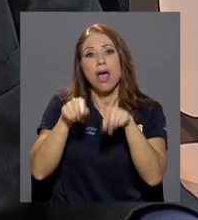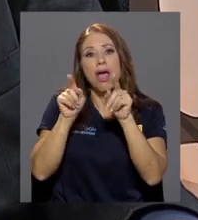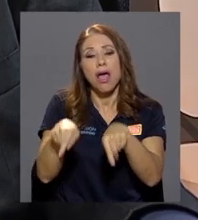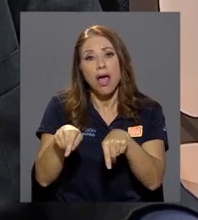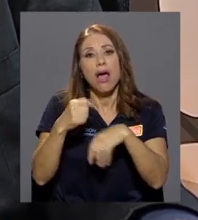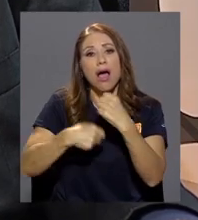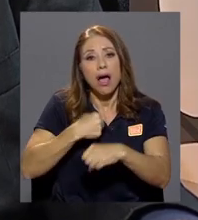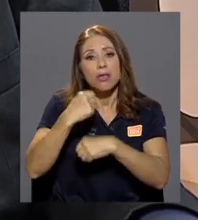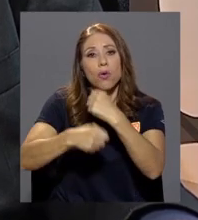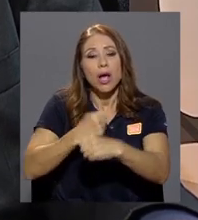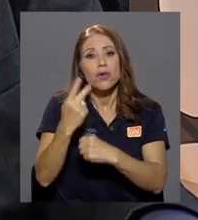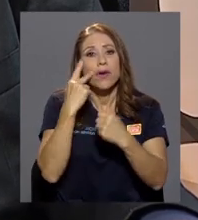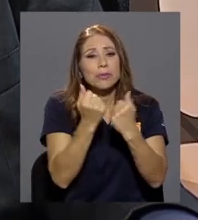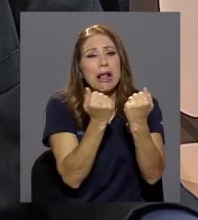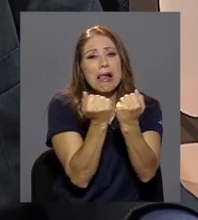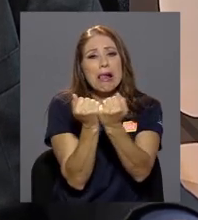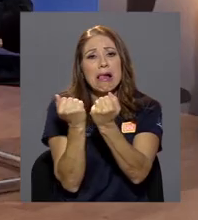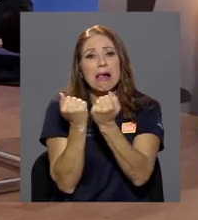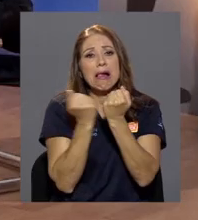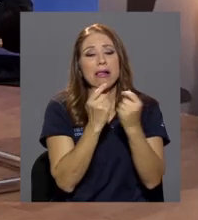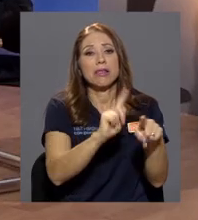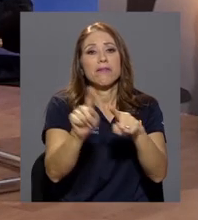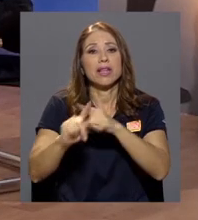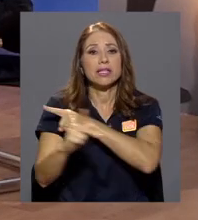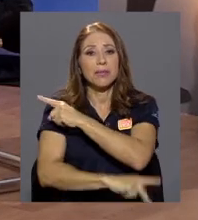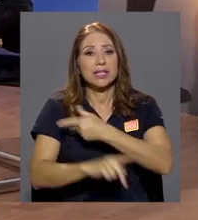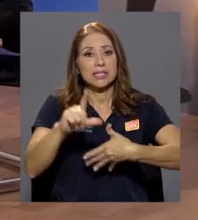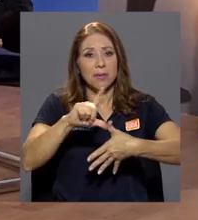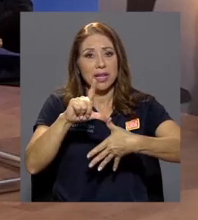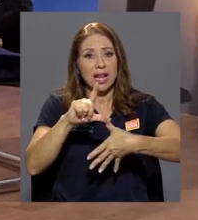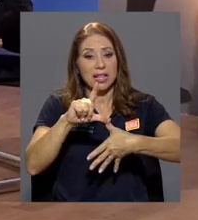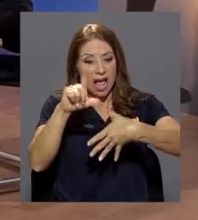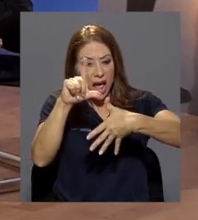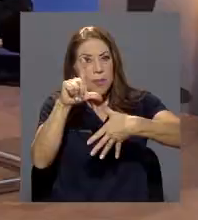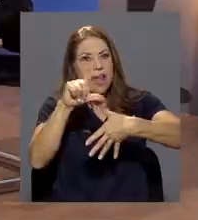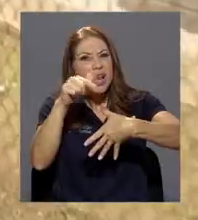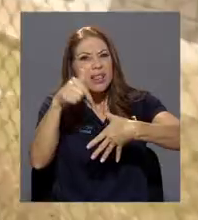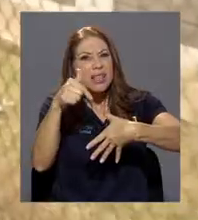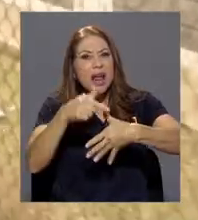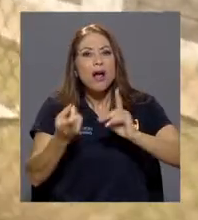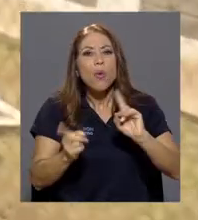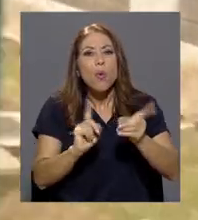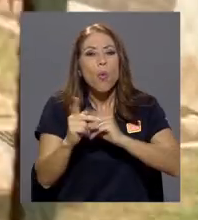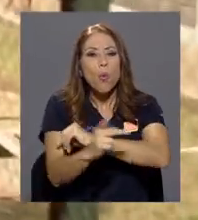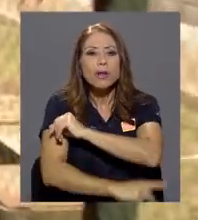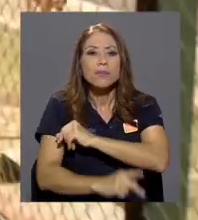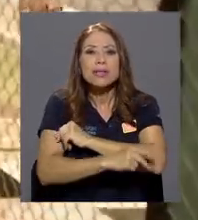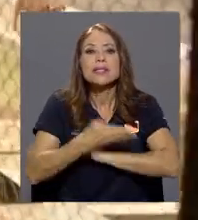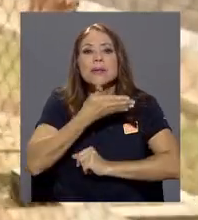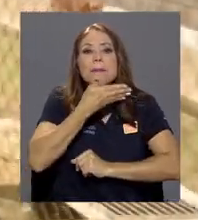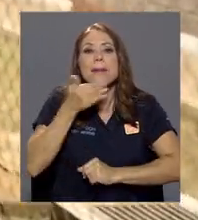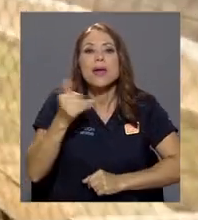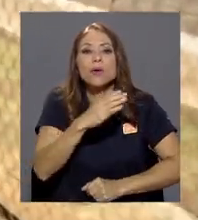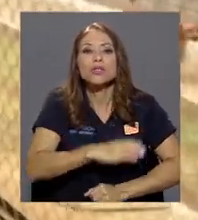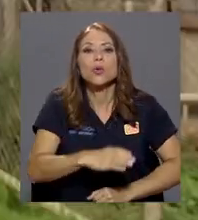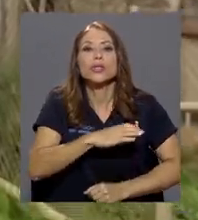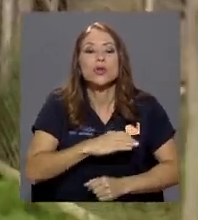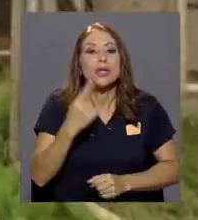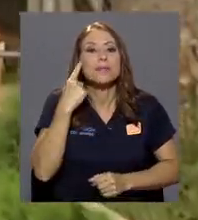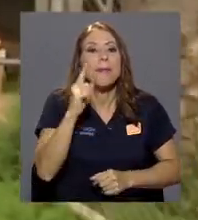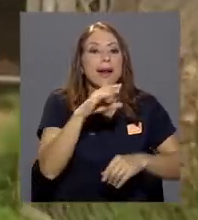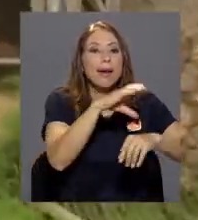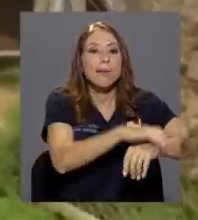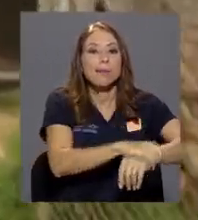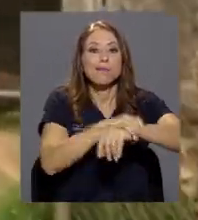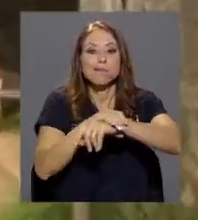cárceles de los diferentes países de la américa latina' cuáles son los países en la américa latina que tienen mejores condiciones para poder albergar